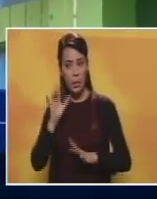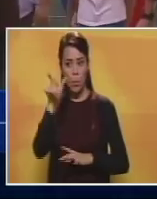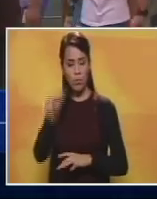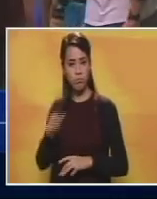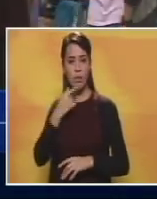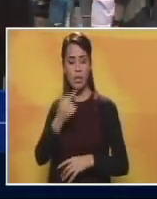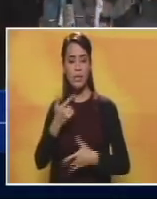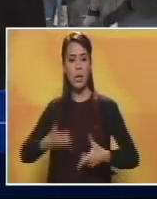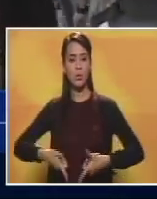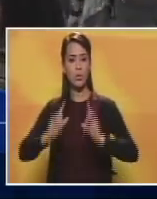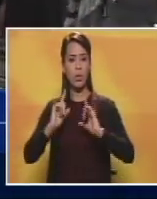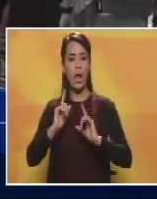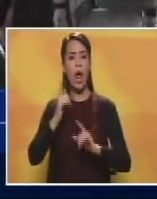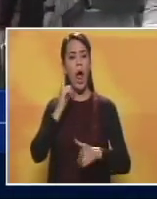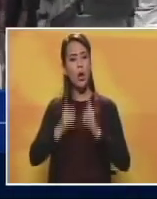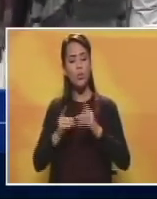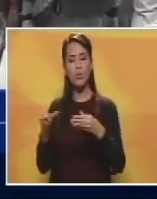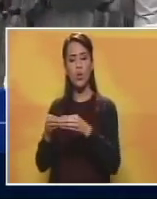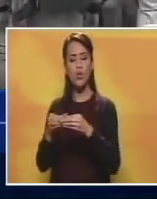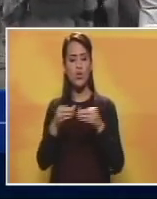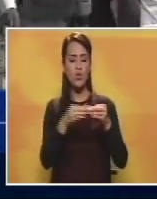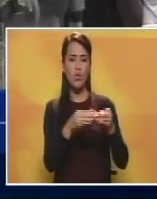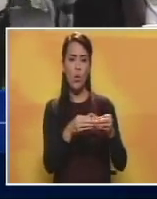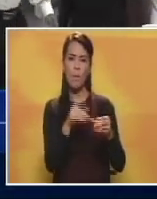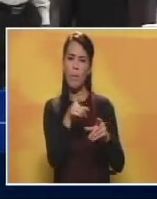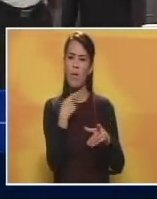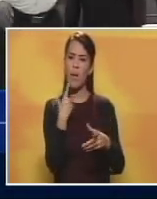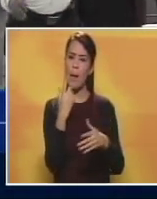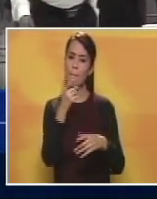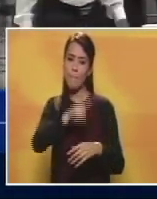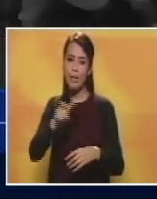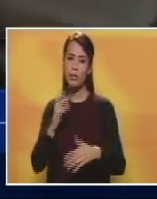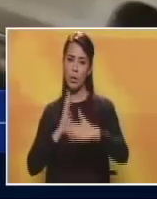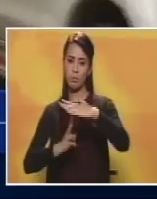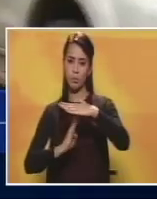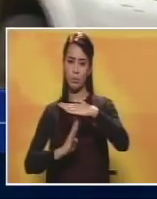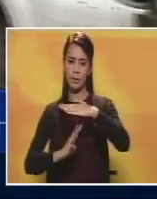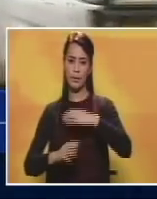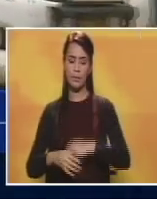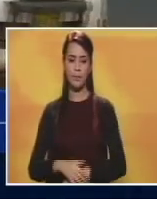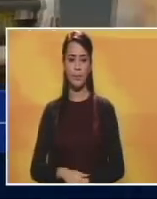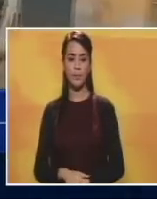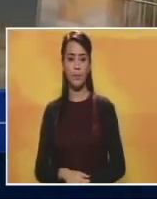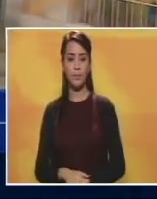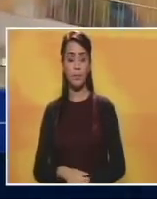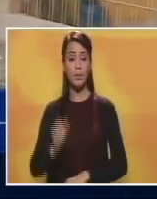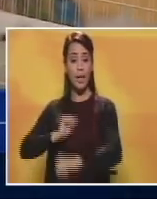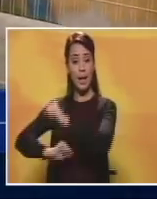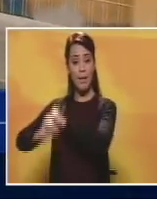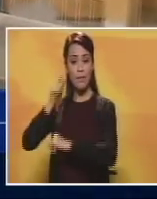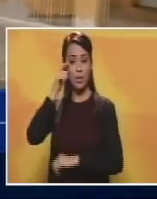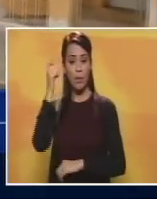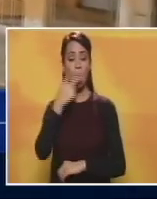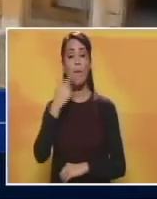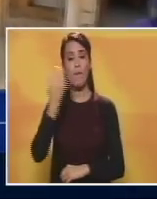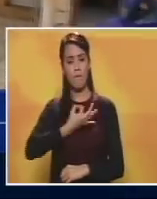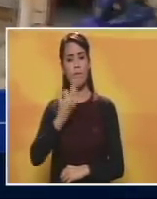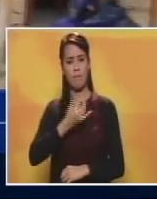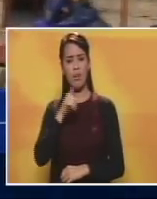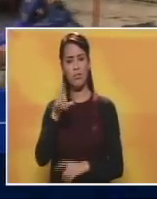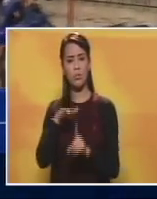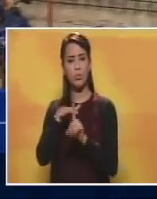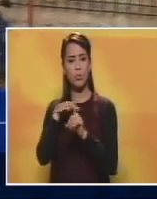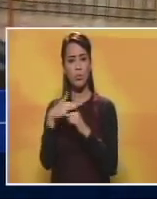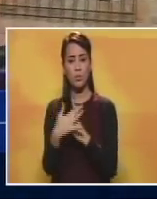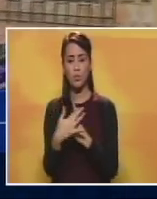autoridades, aquí operan algunas de las organizaciones de tráfico de migrantes. En la Defensoría del Pueblo confirmaron que por esta